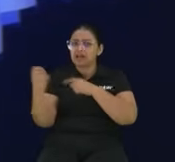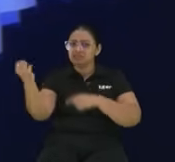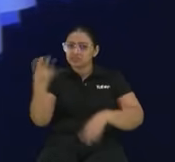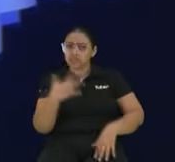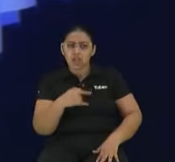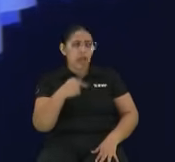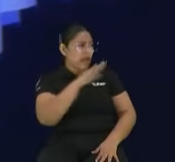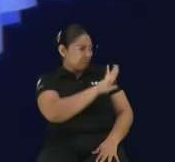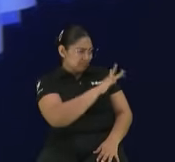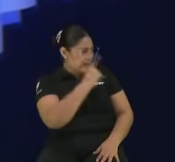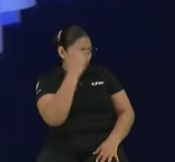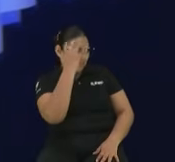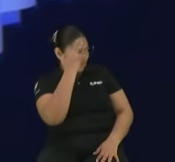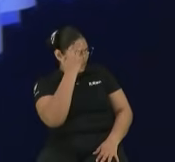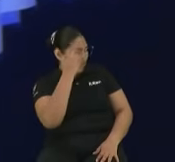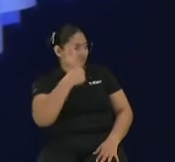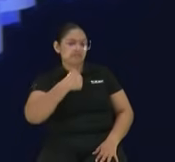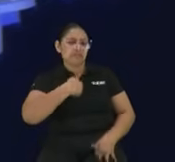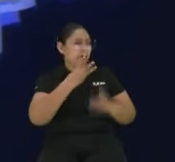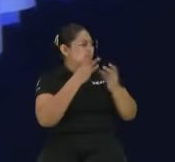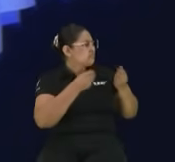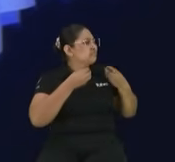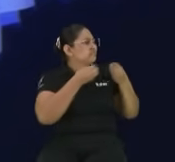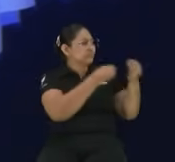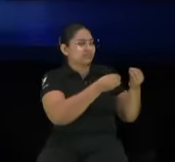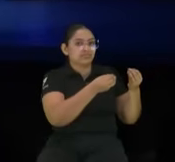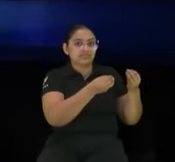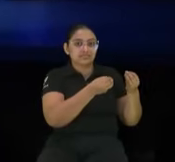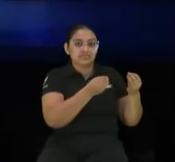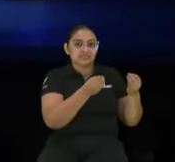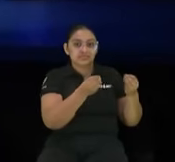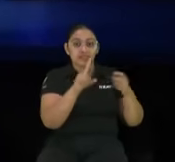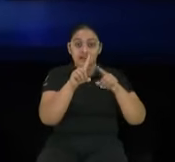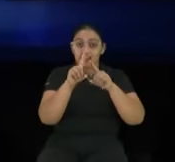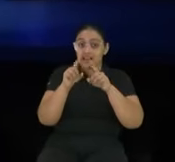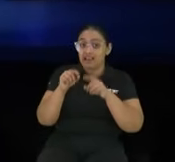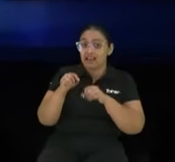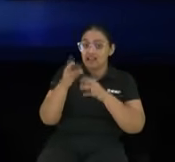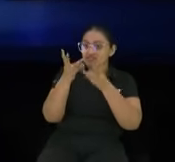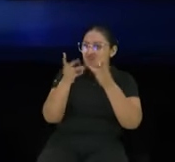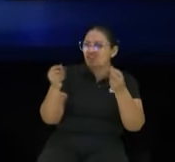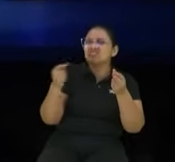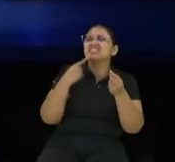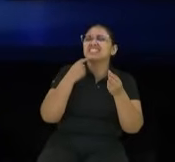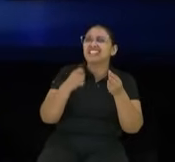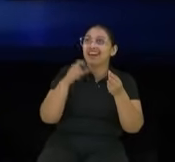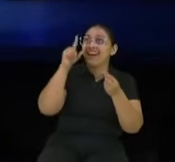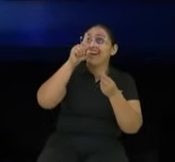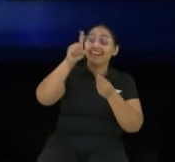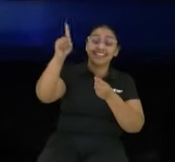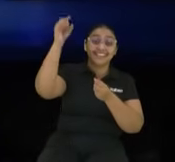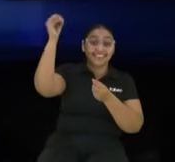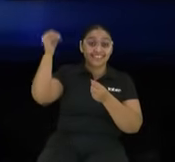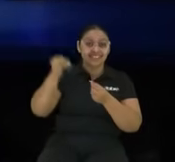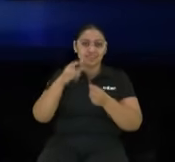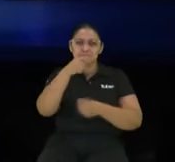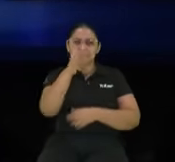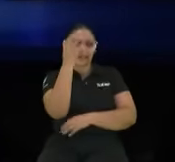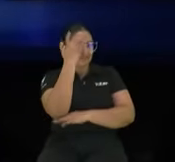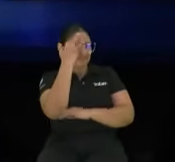resuelvo a ver Dígale a su vecino por favor ahí no se preocupe Dios le resuelve No se preocupe